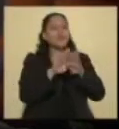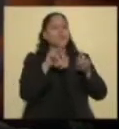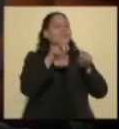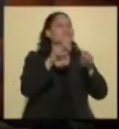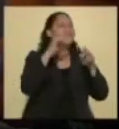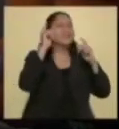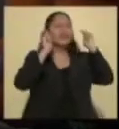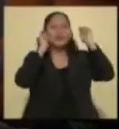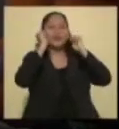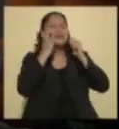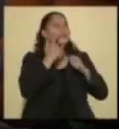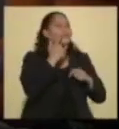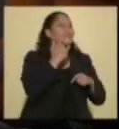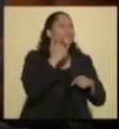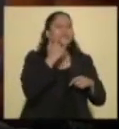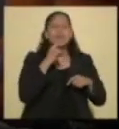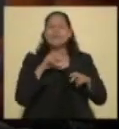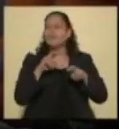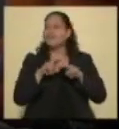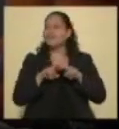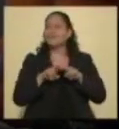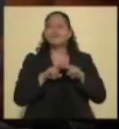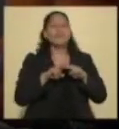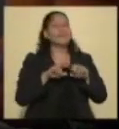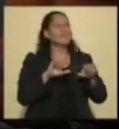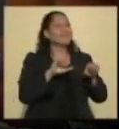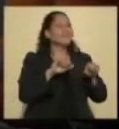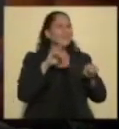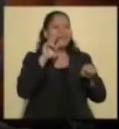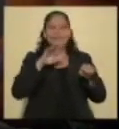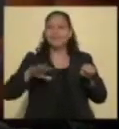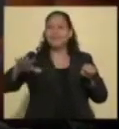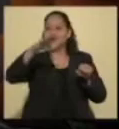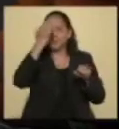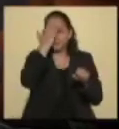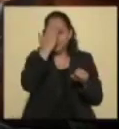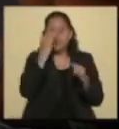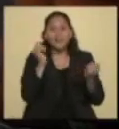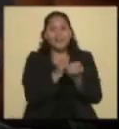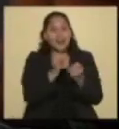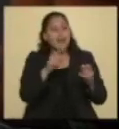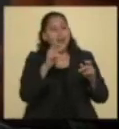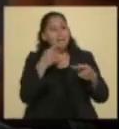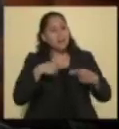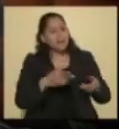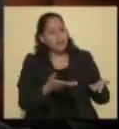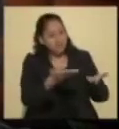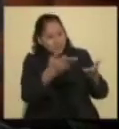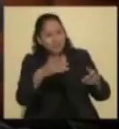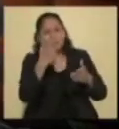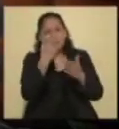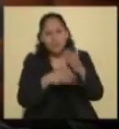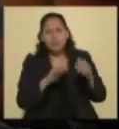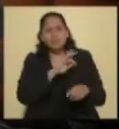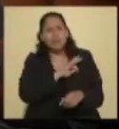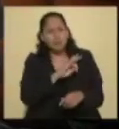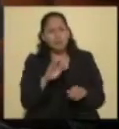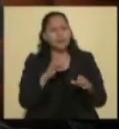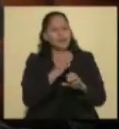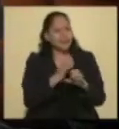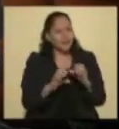estamos viendo cómo va a ser más vendible la ciudad a través de nuevos